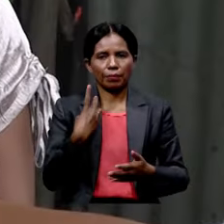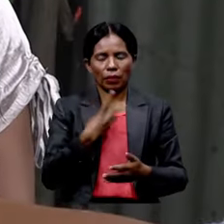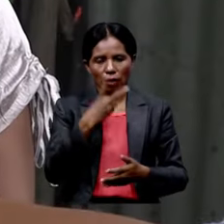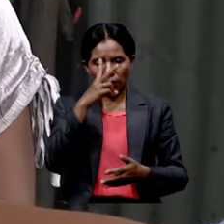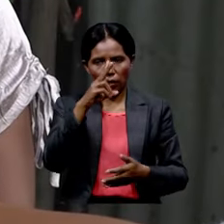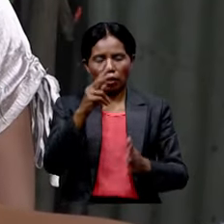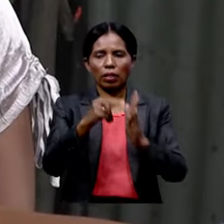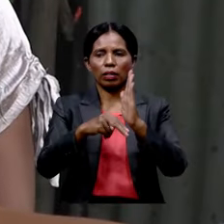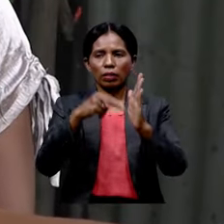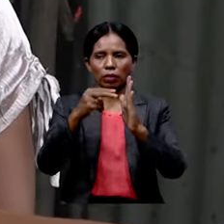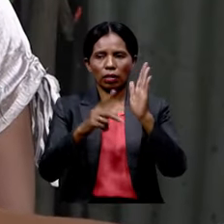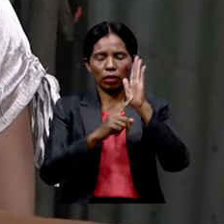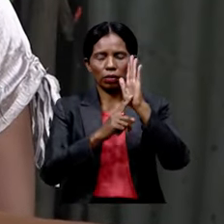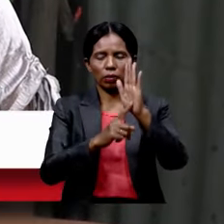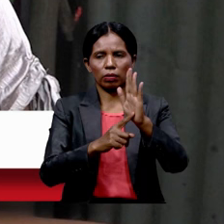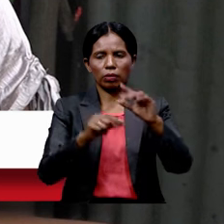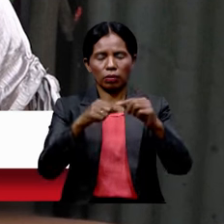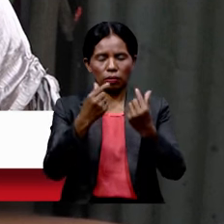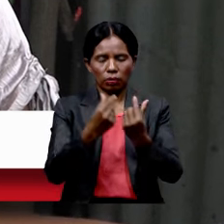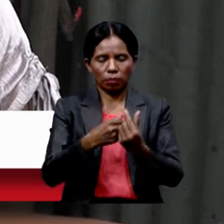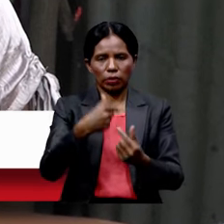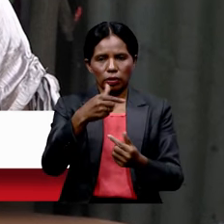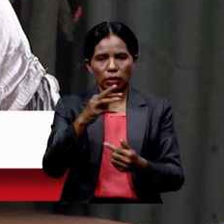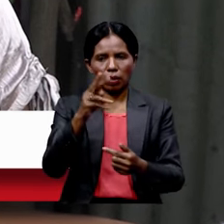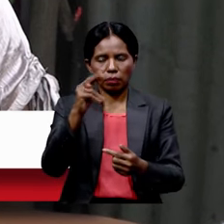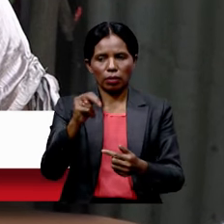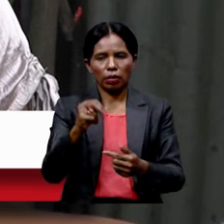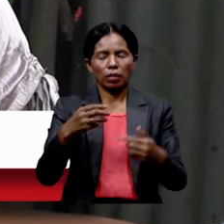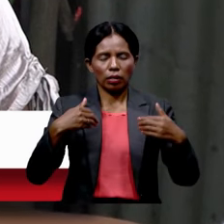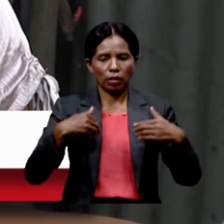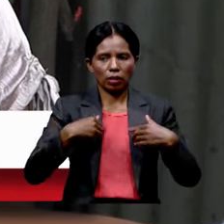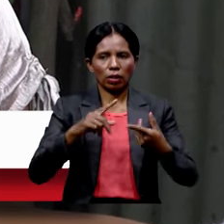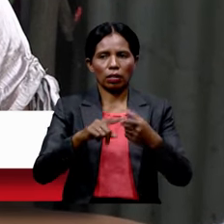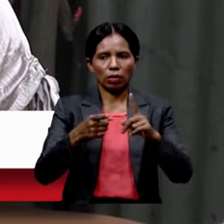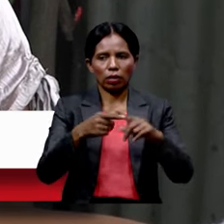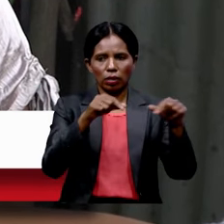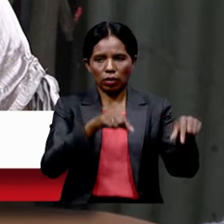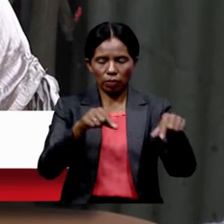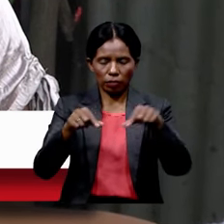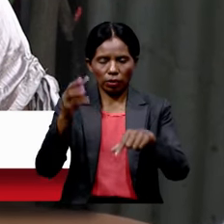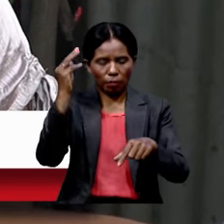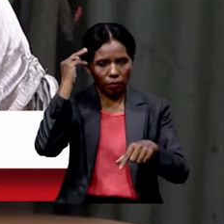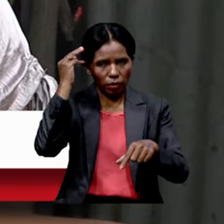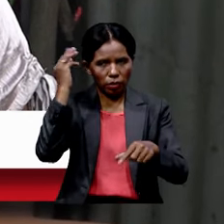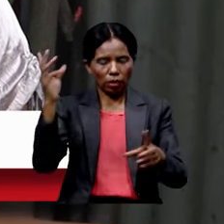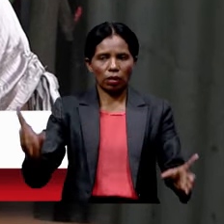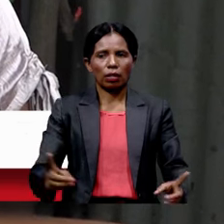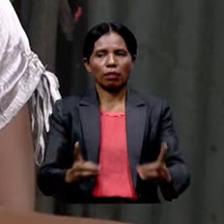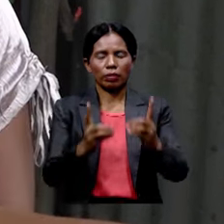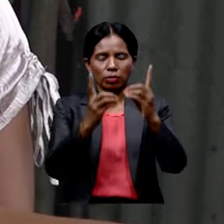a notícia nebe fosaio si pacote gemen katak, y hay tener malo con deficiencia mental nebe enfrenta